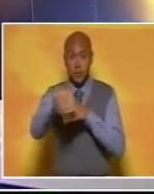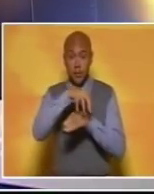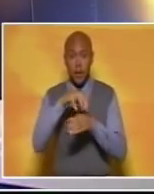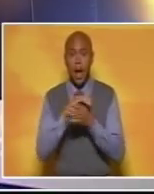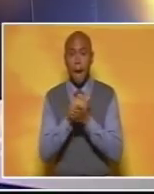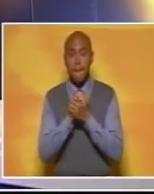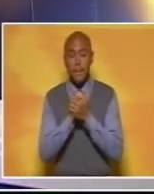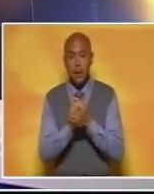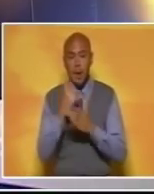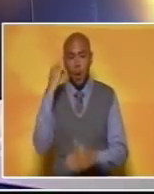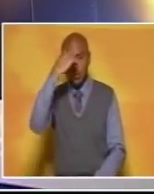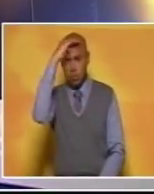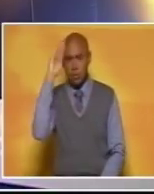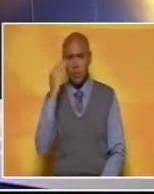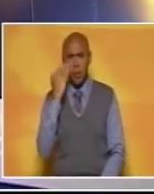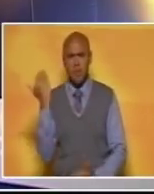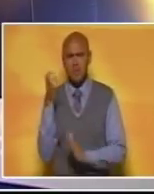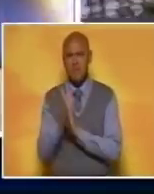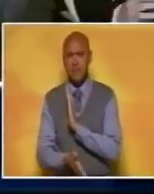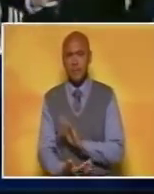Manuel Covela nos amplía la información. Adelante.